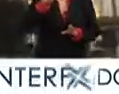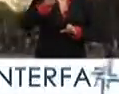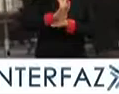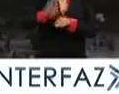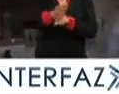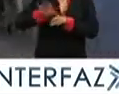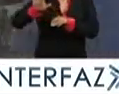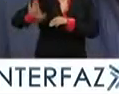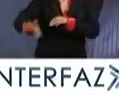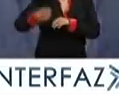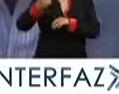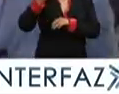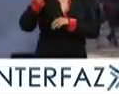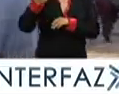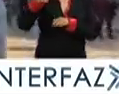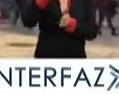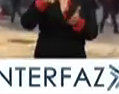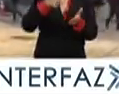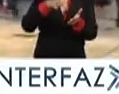una